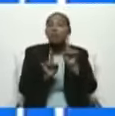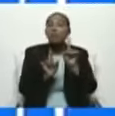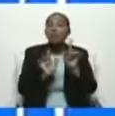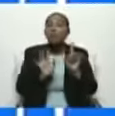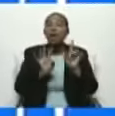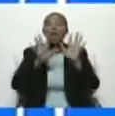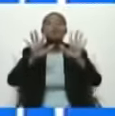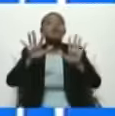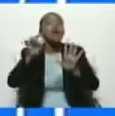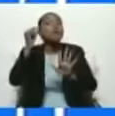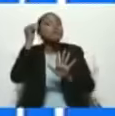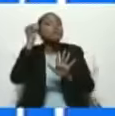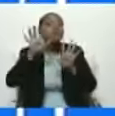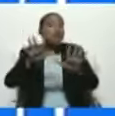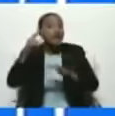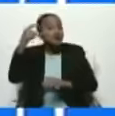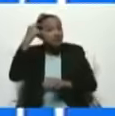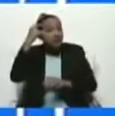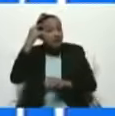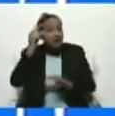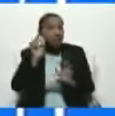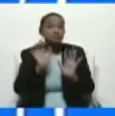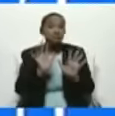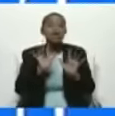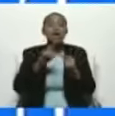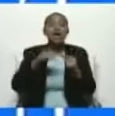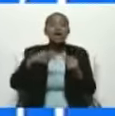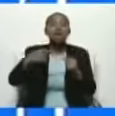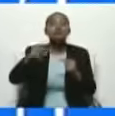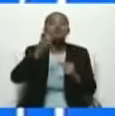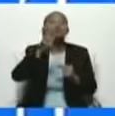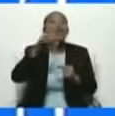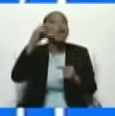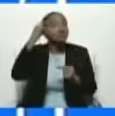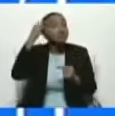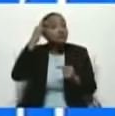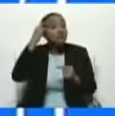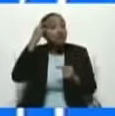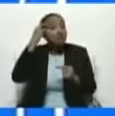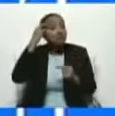en 10 días y que dentro de 3 días, ¿no?